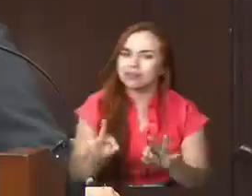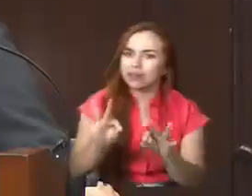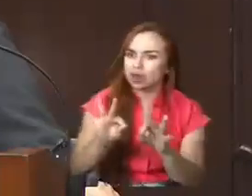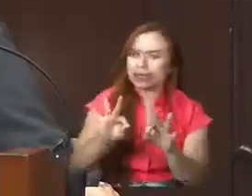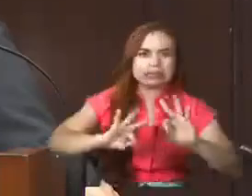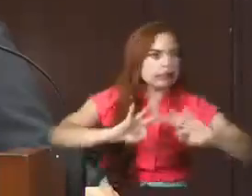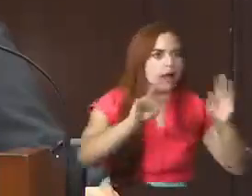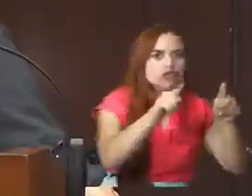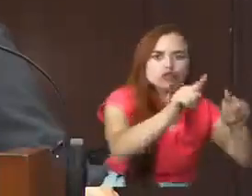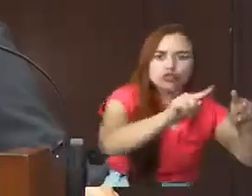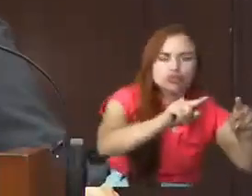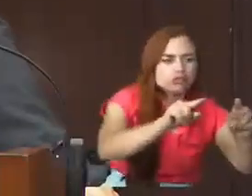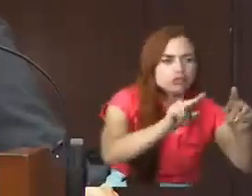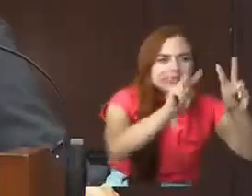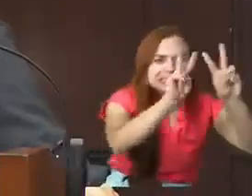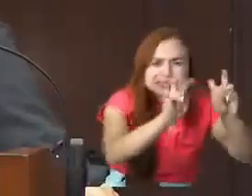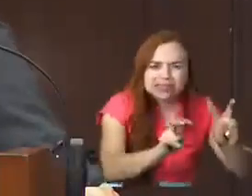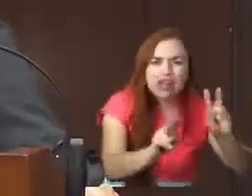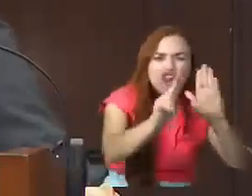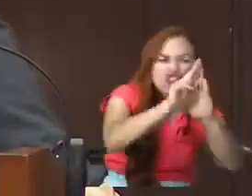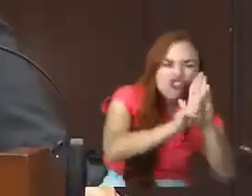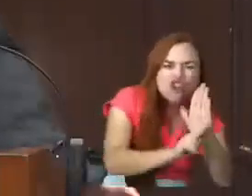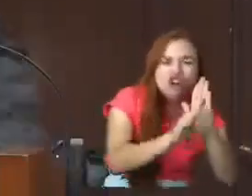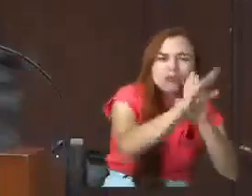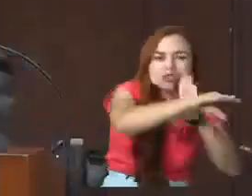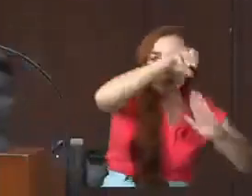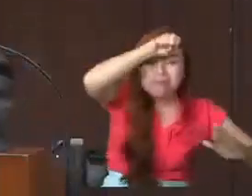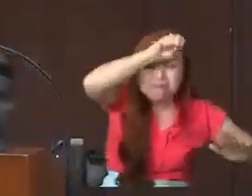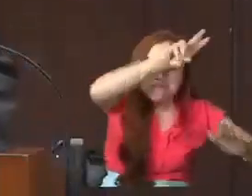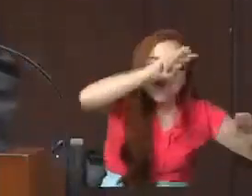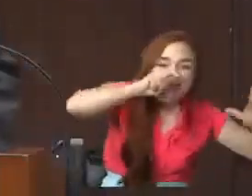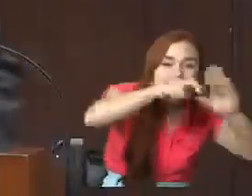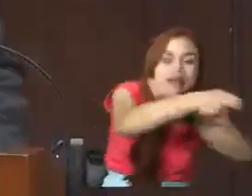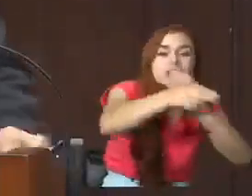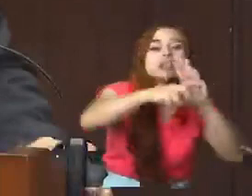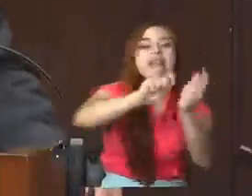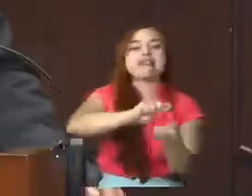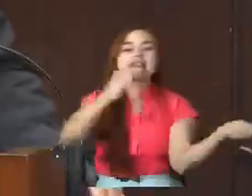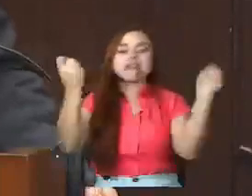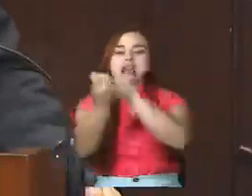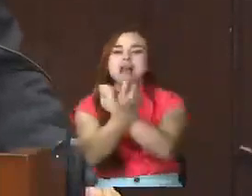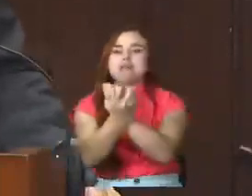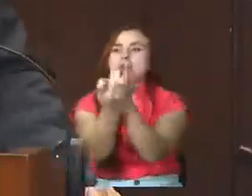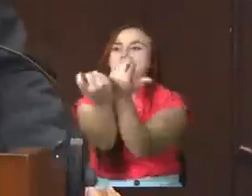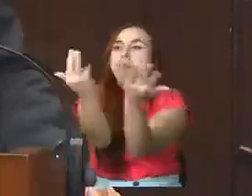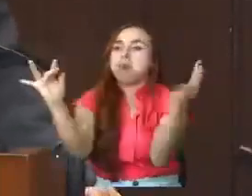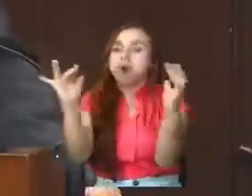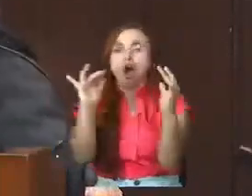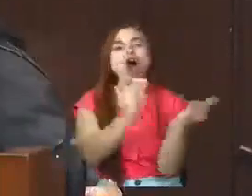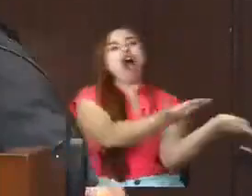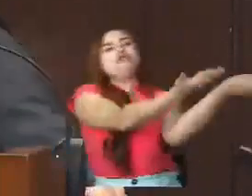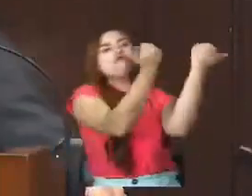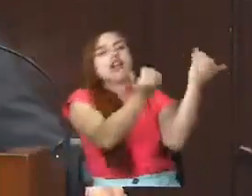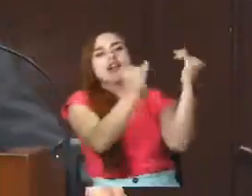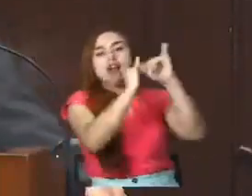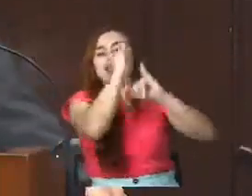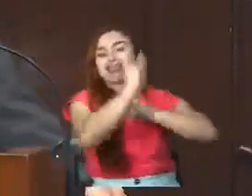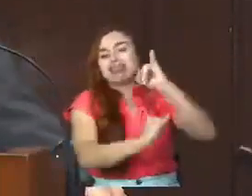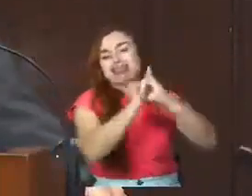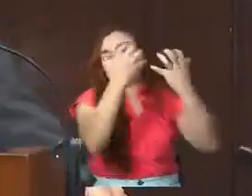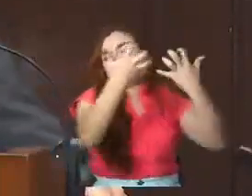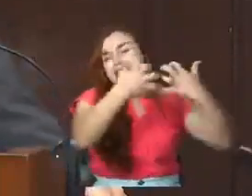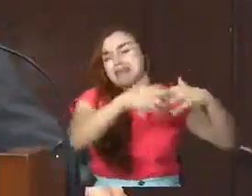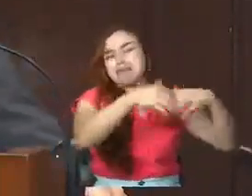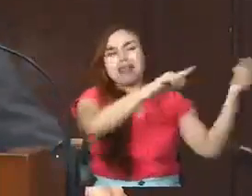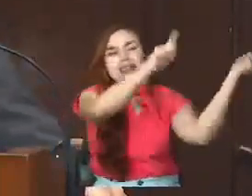forma flexibilizada de entregar nuestros recursos naturales a los intereses transnacionales.